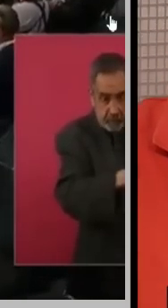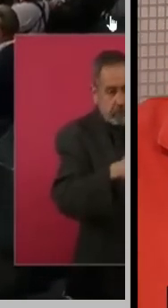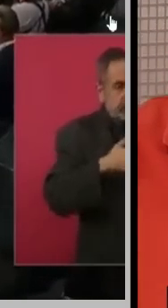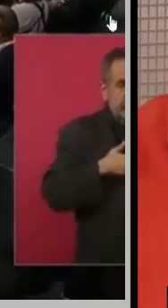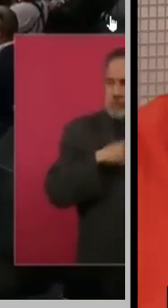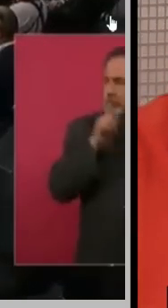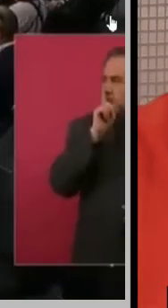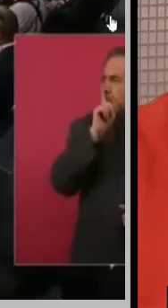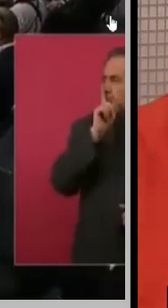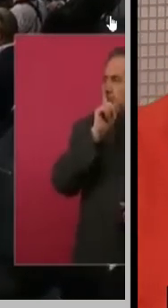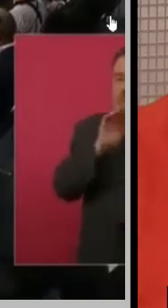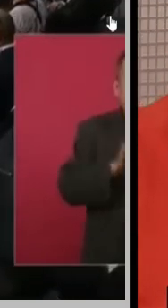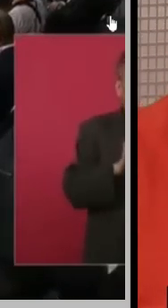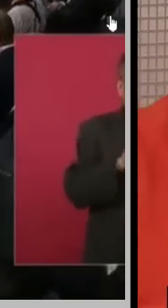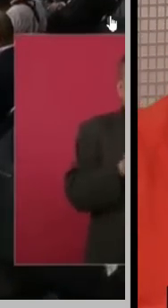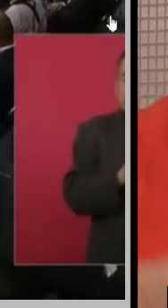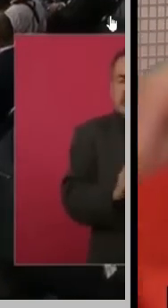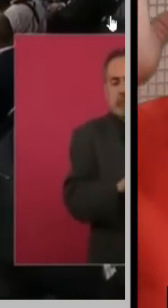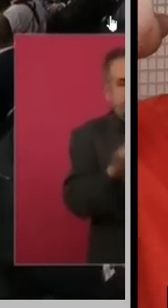ser cómplices